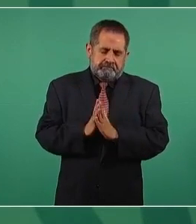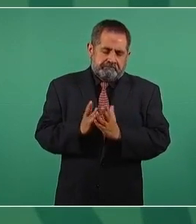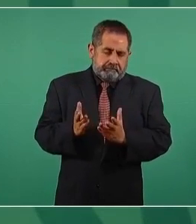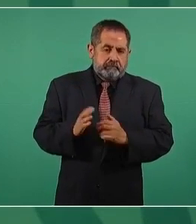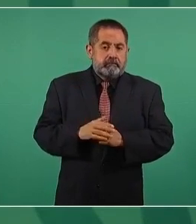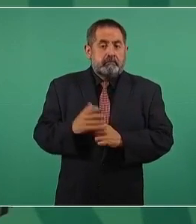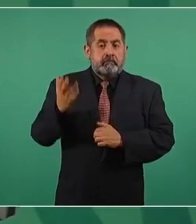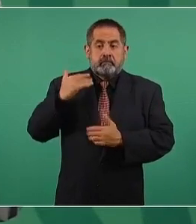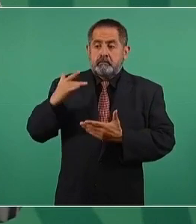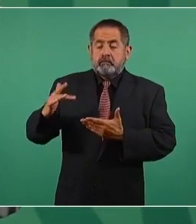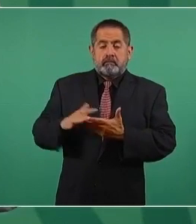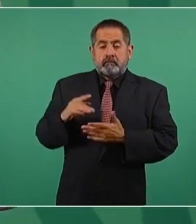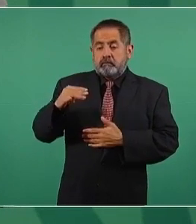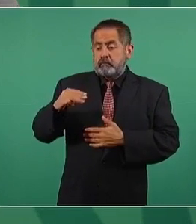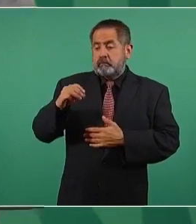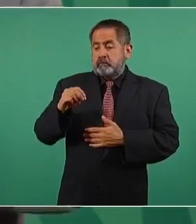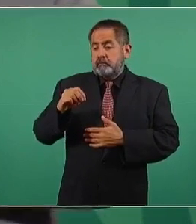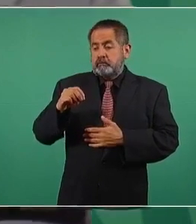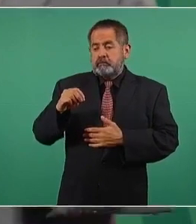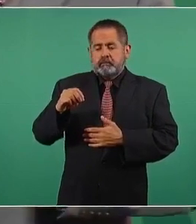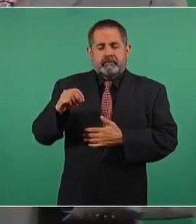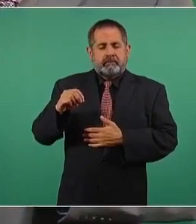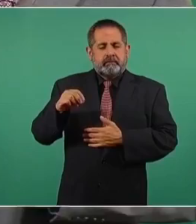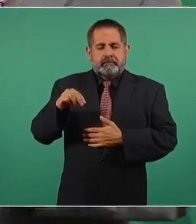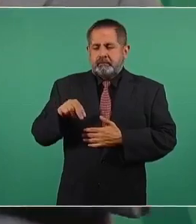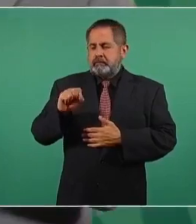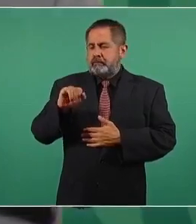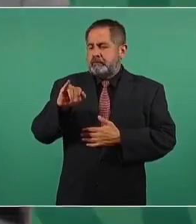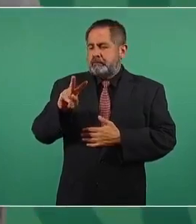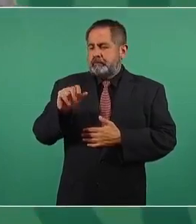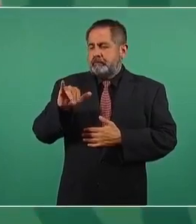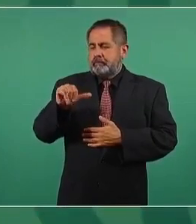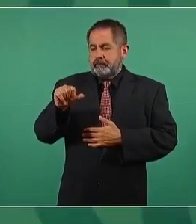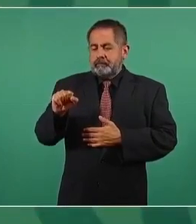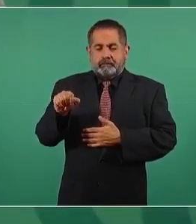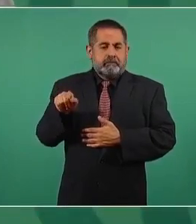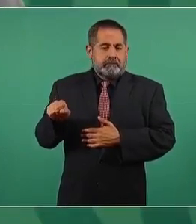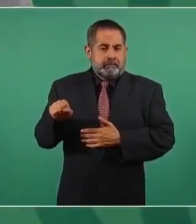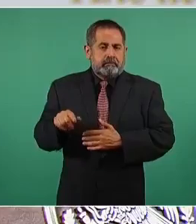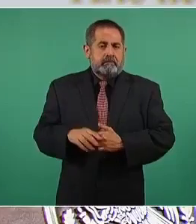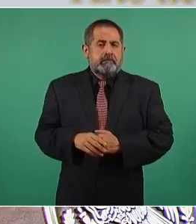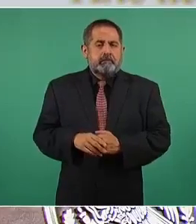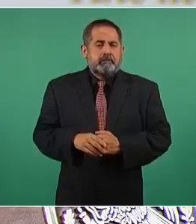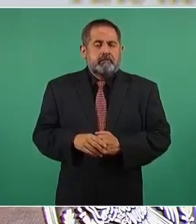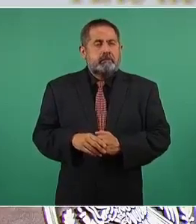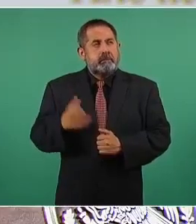teníamos el apoyo de Monsi, de Carlos Monsiváis,